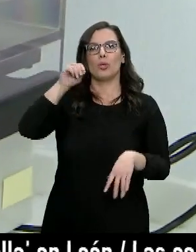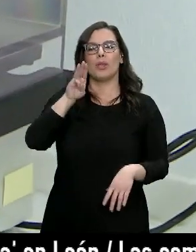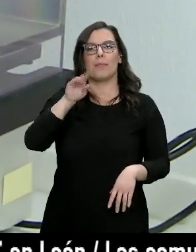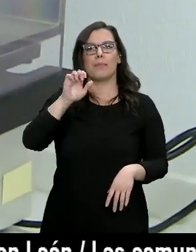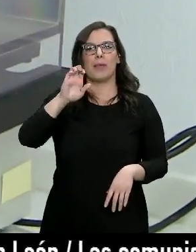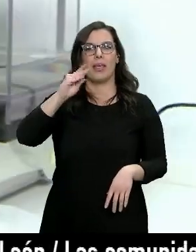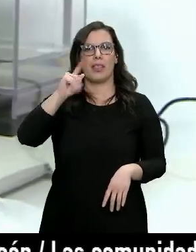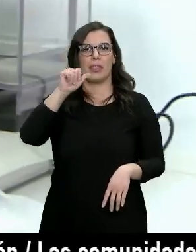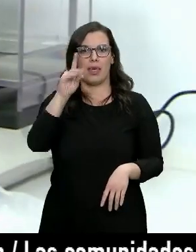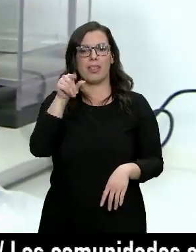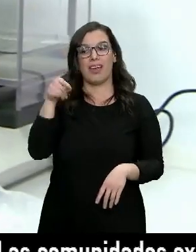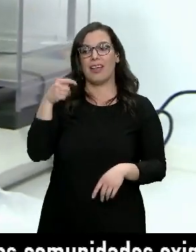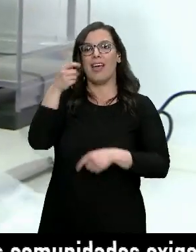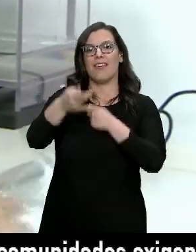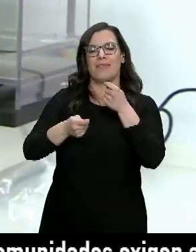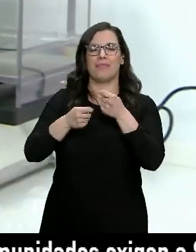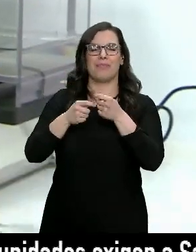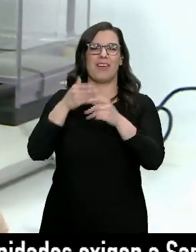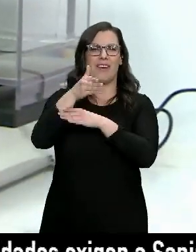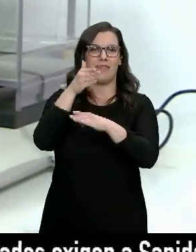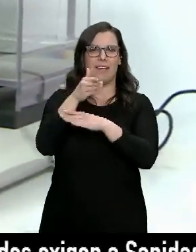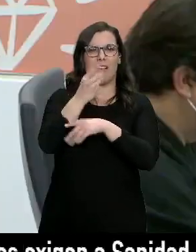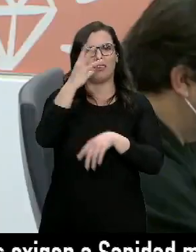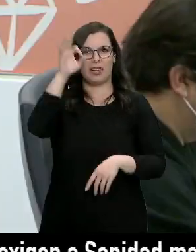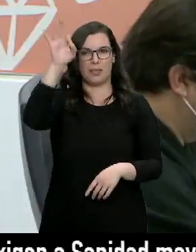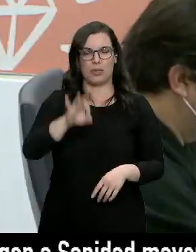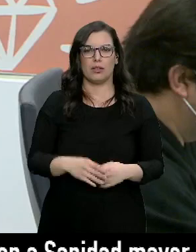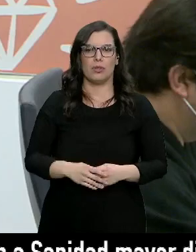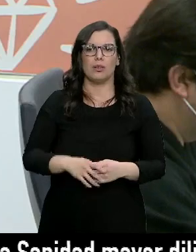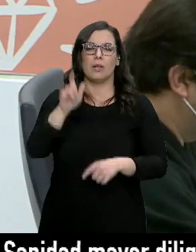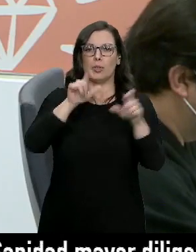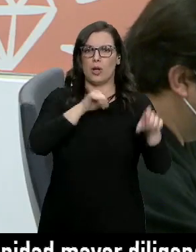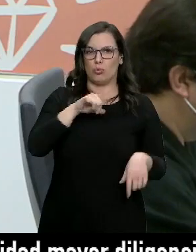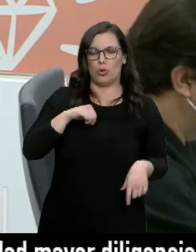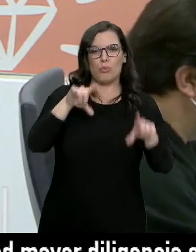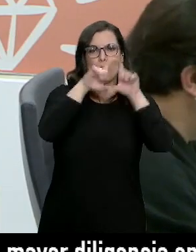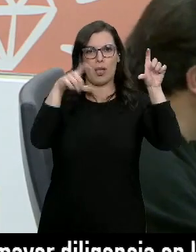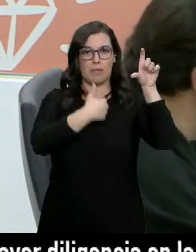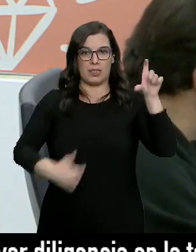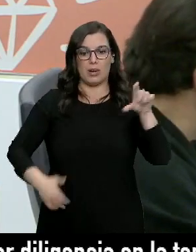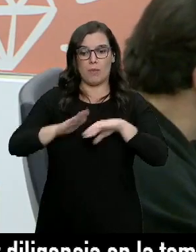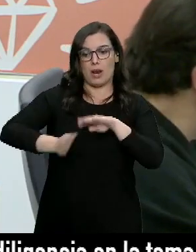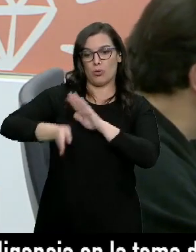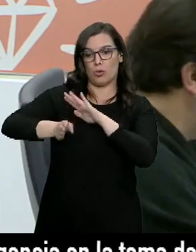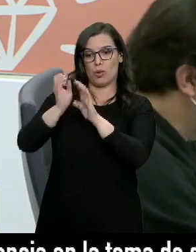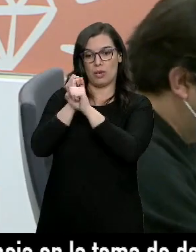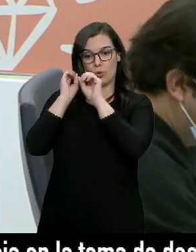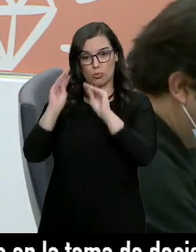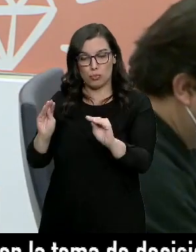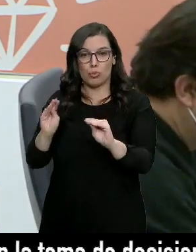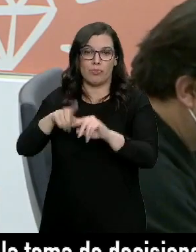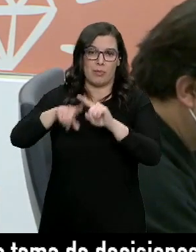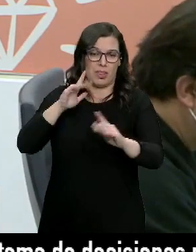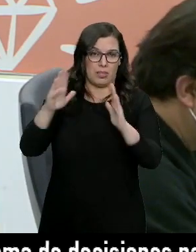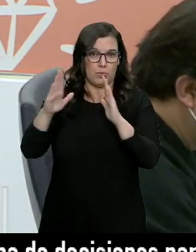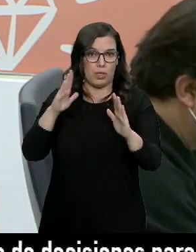los empeños han aumentado un 30%. Muchísimos clientes autónomos, empresarios, que para seguir su actividad en un momento dado